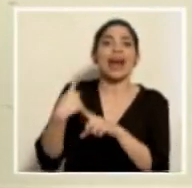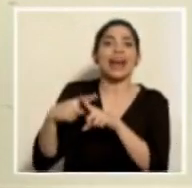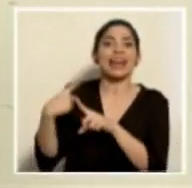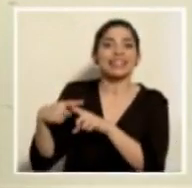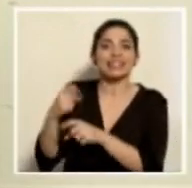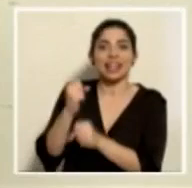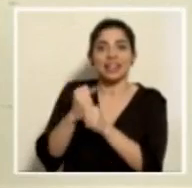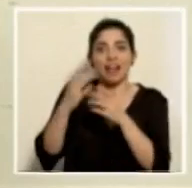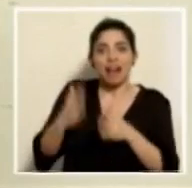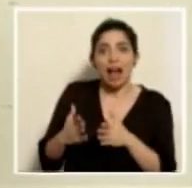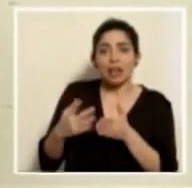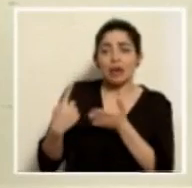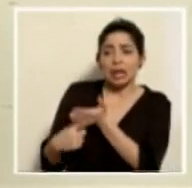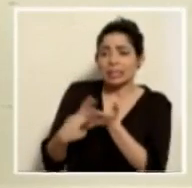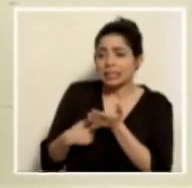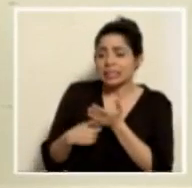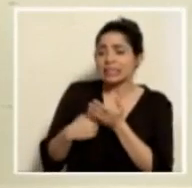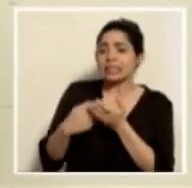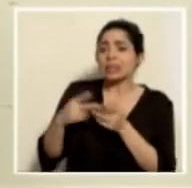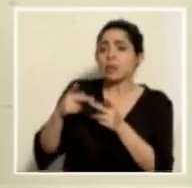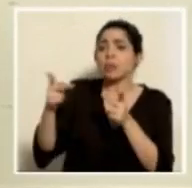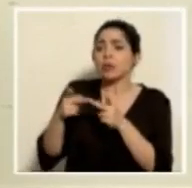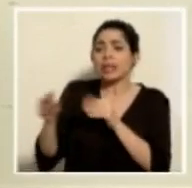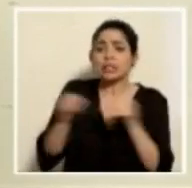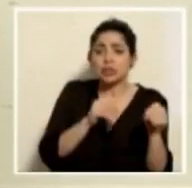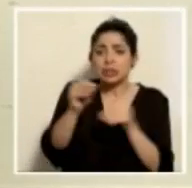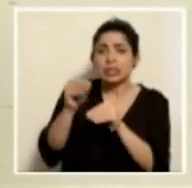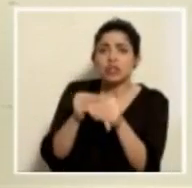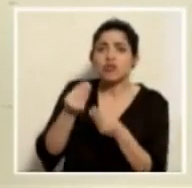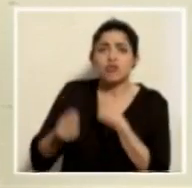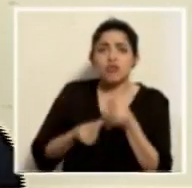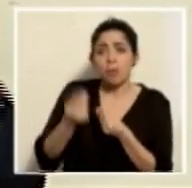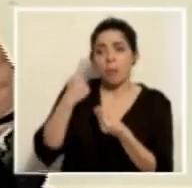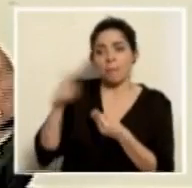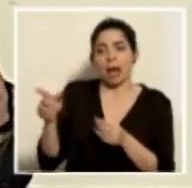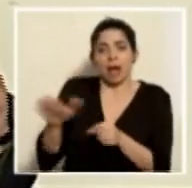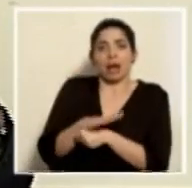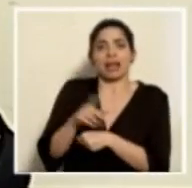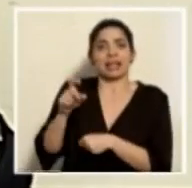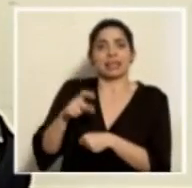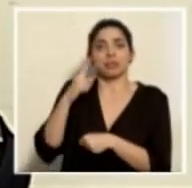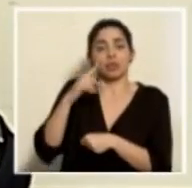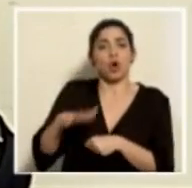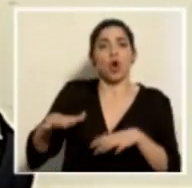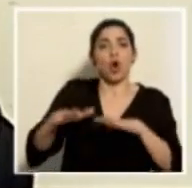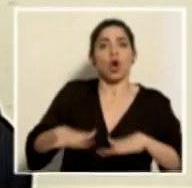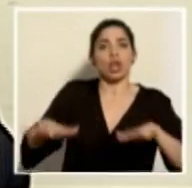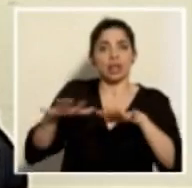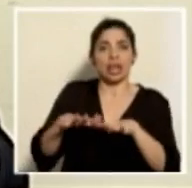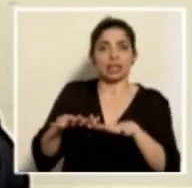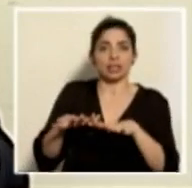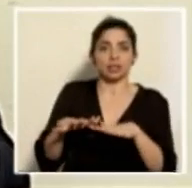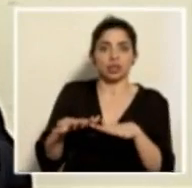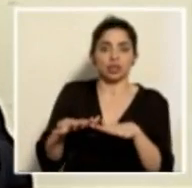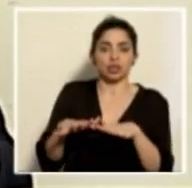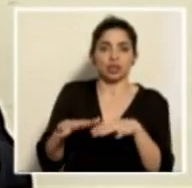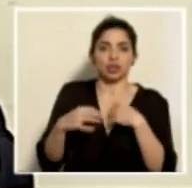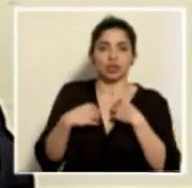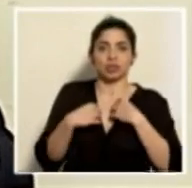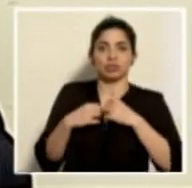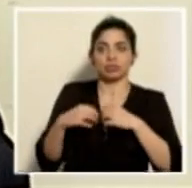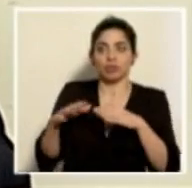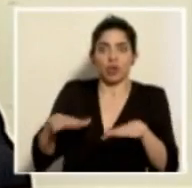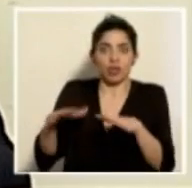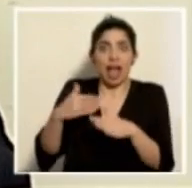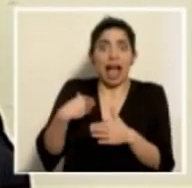de funcionarios y detalles, traslado de plazas, para que ellos puedan tener las herramientas en un contexto donde